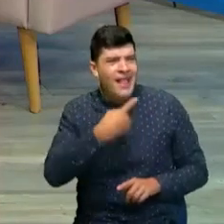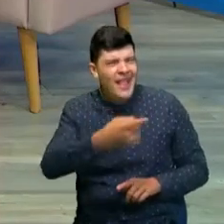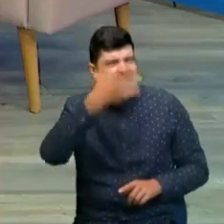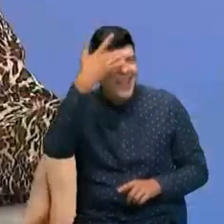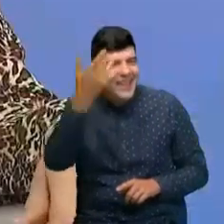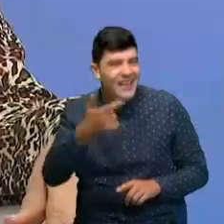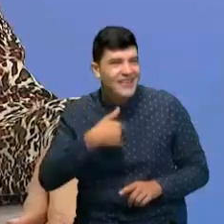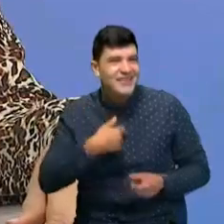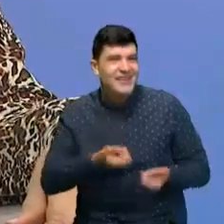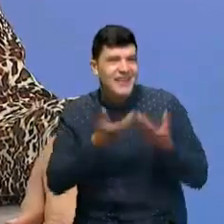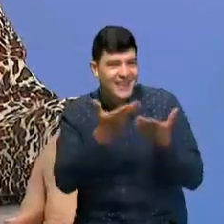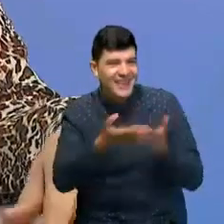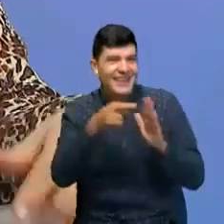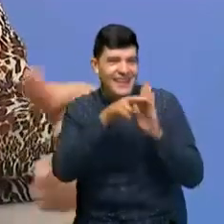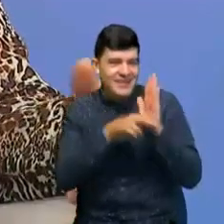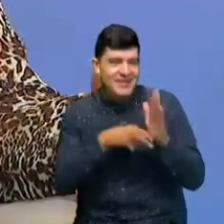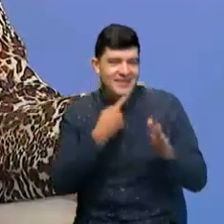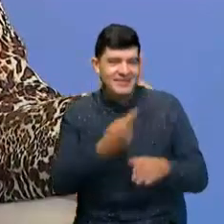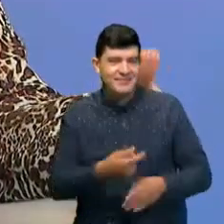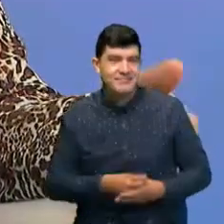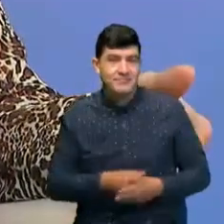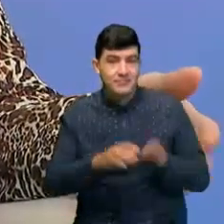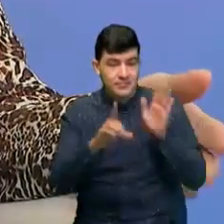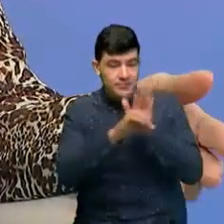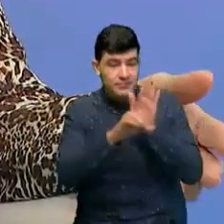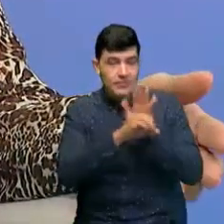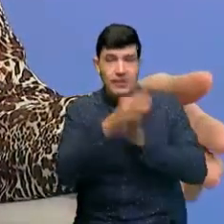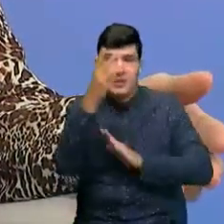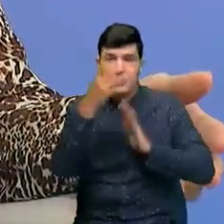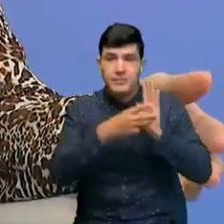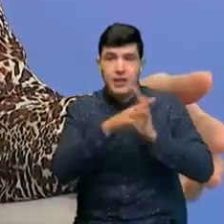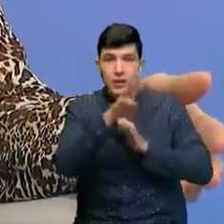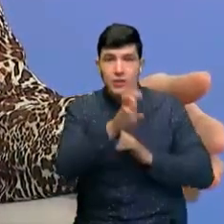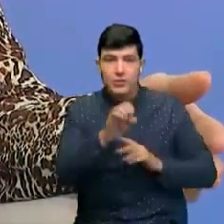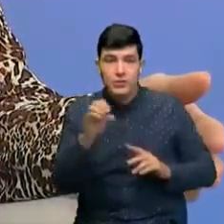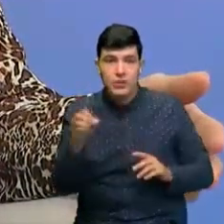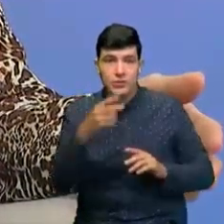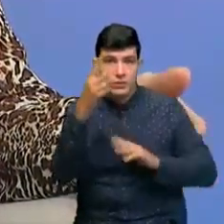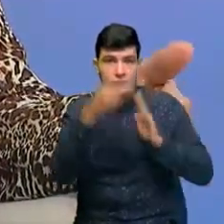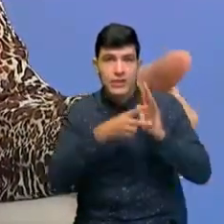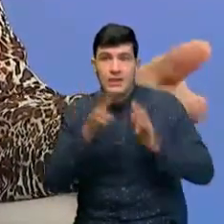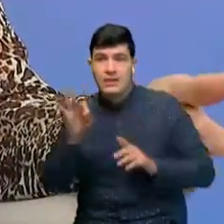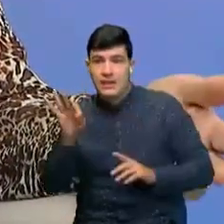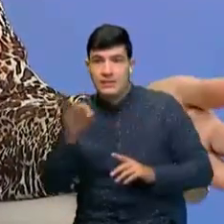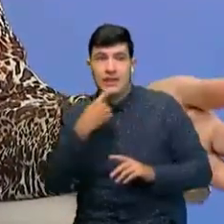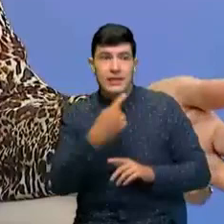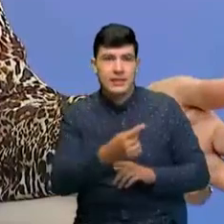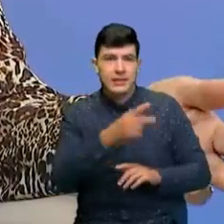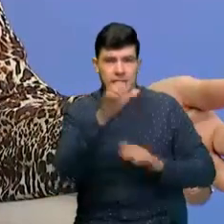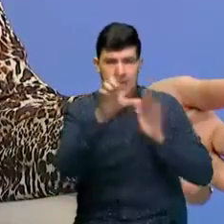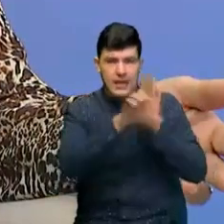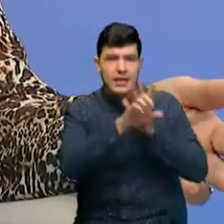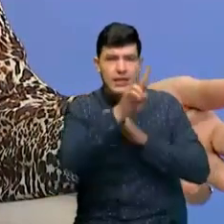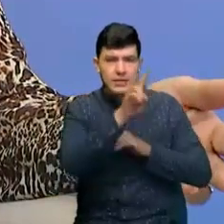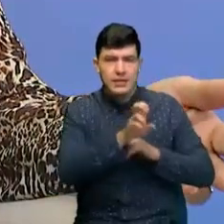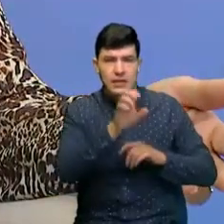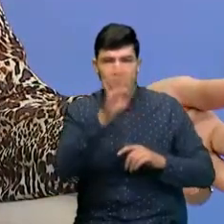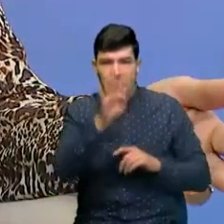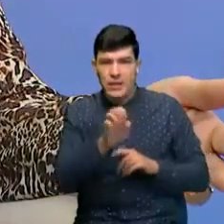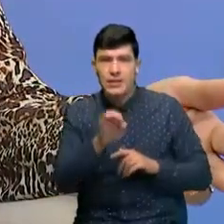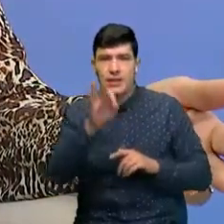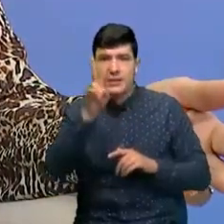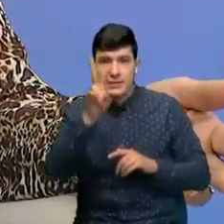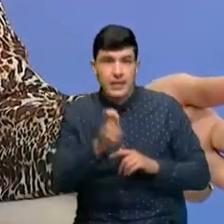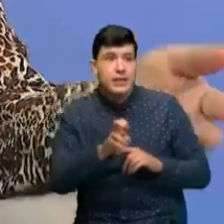qué le voy a dar la normatividad. El decreto 3800 del 2003 lo dispuso, la ley 797 del 2003